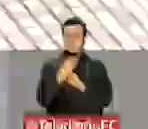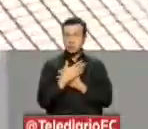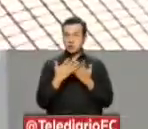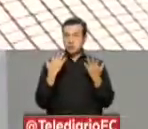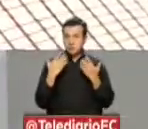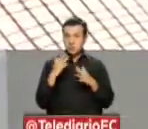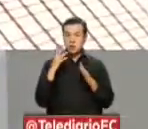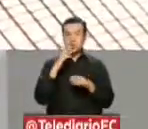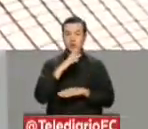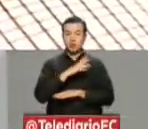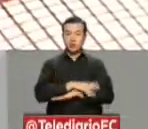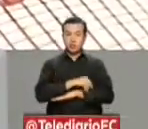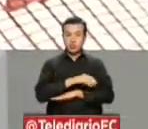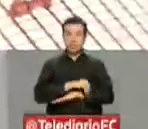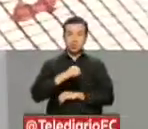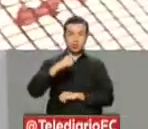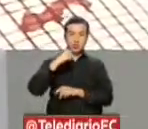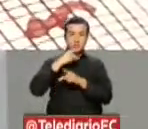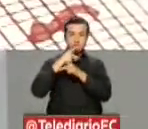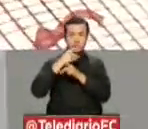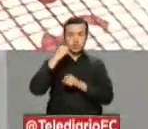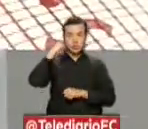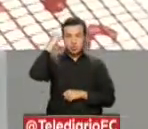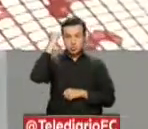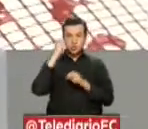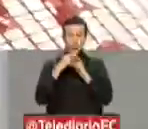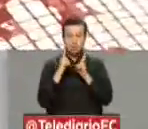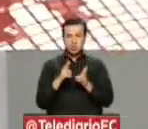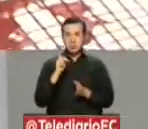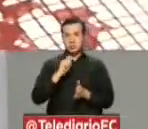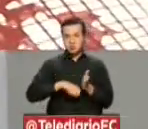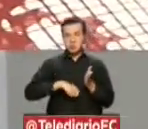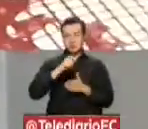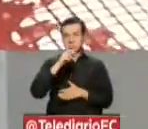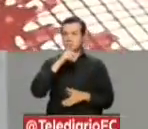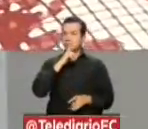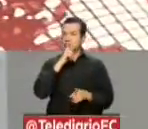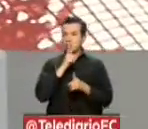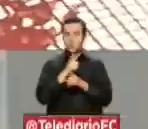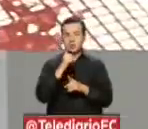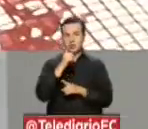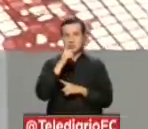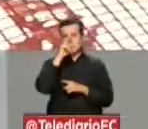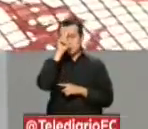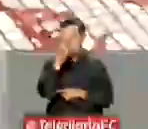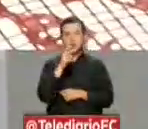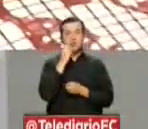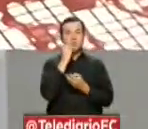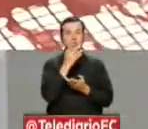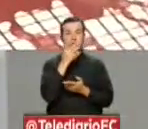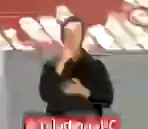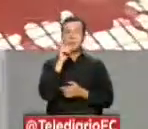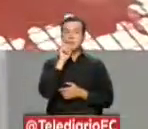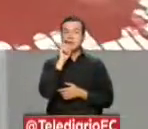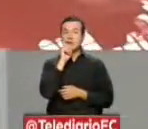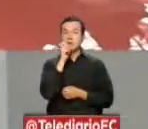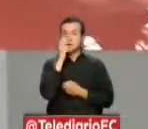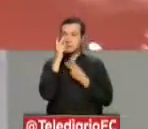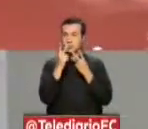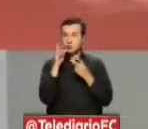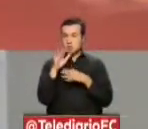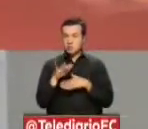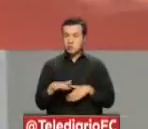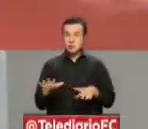Paralelamente, en Suiza, el Consejo de Derechos Humanos de la ONU aprobó una resolución dirigida al régimen chavista, mientras que el presidente Nicolás Maduro visitó